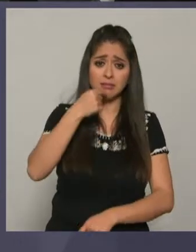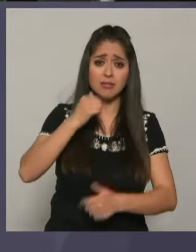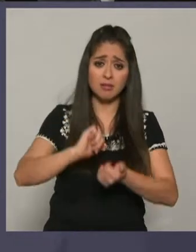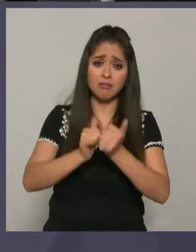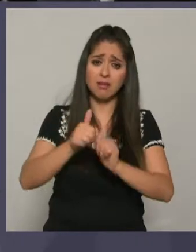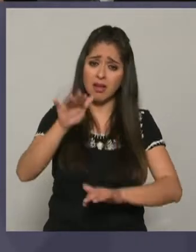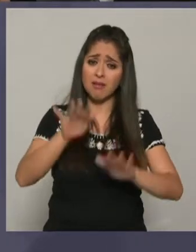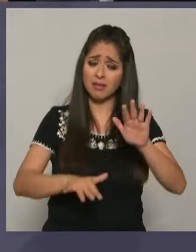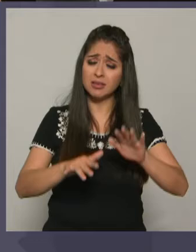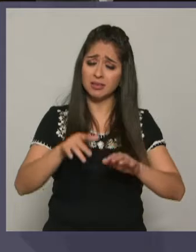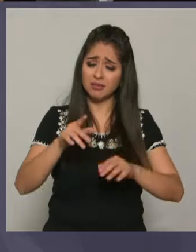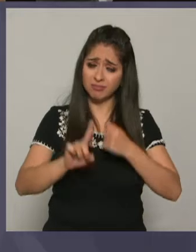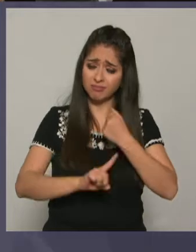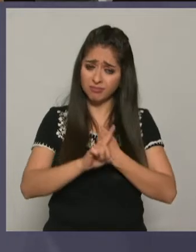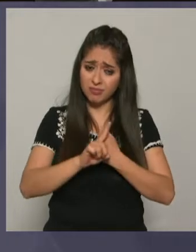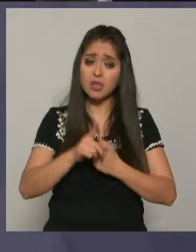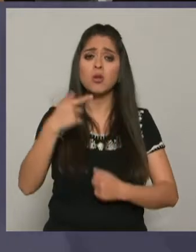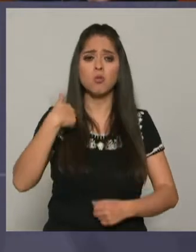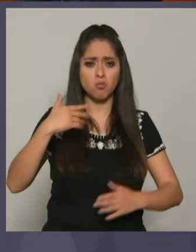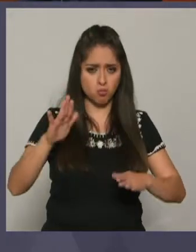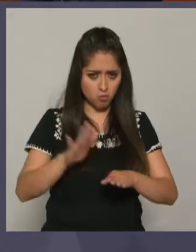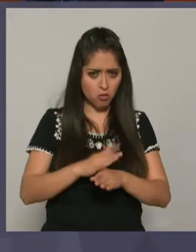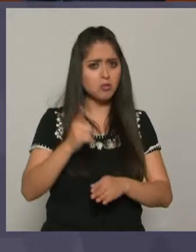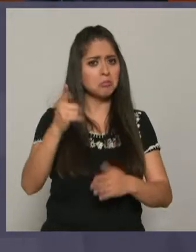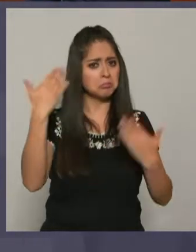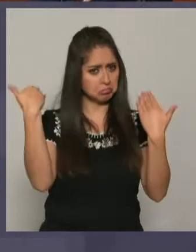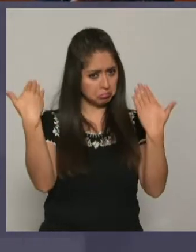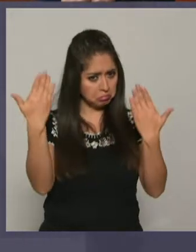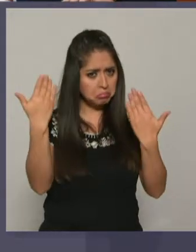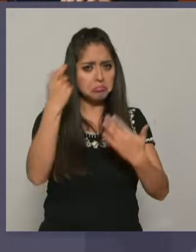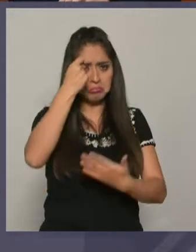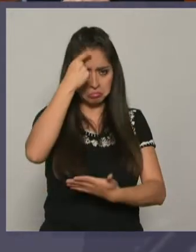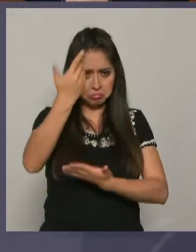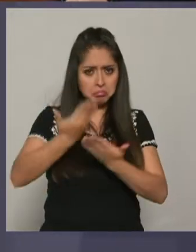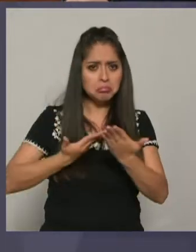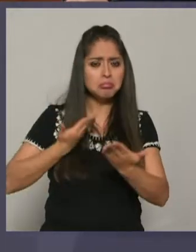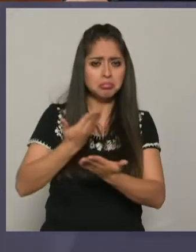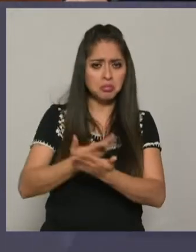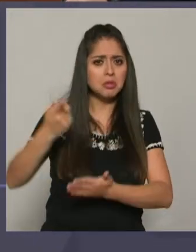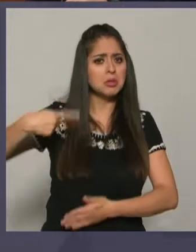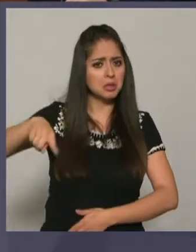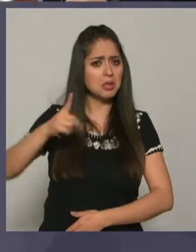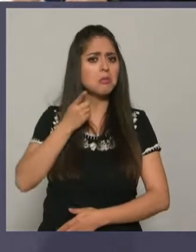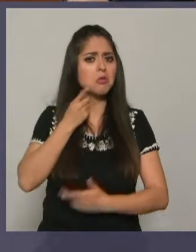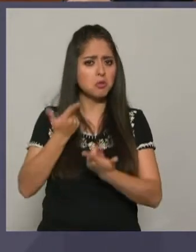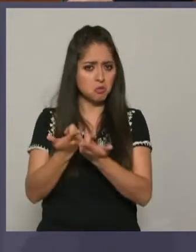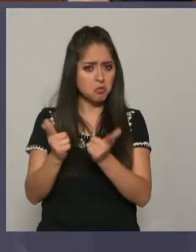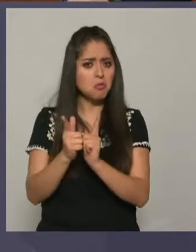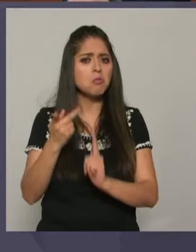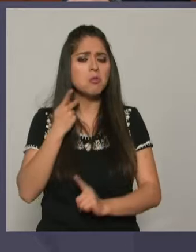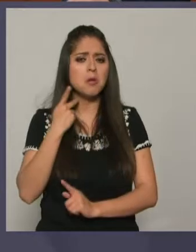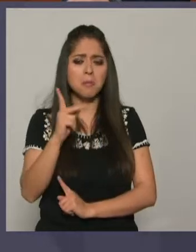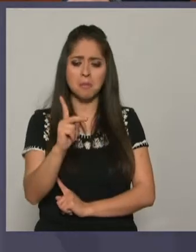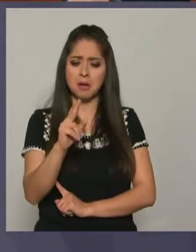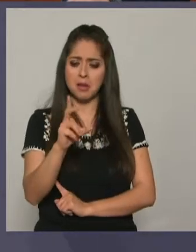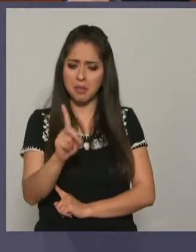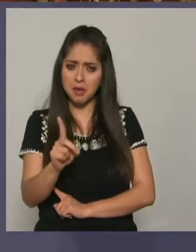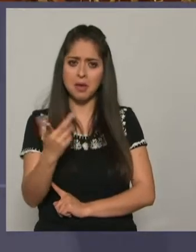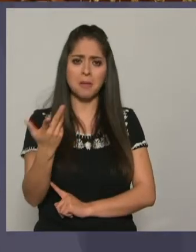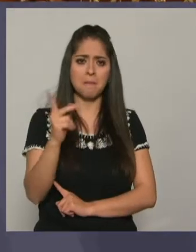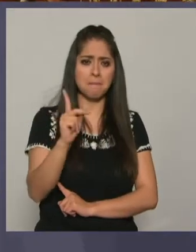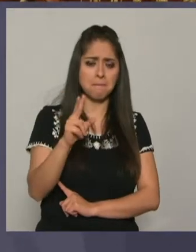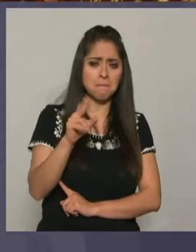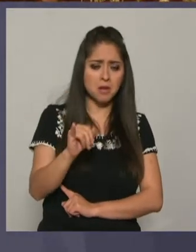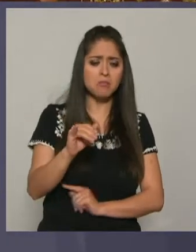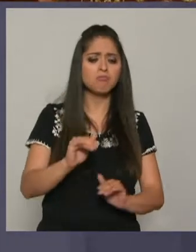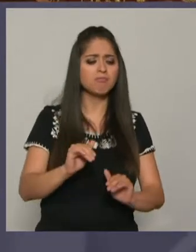cosas. Entonces, yo celebro la iniciativa, qué bueno que los diputados del PRD, del PRI, se hayan tenido al